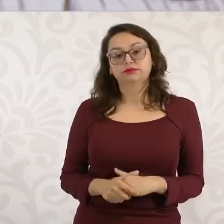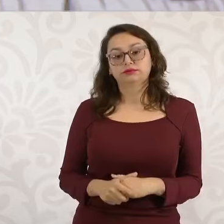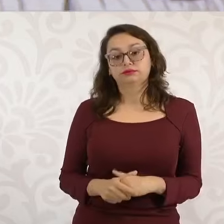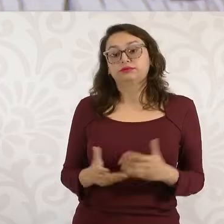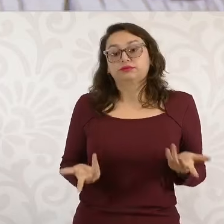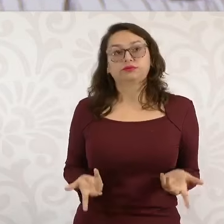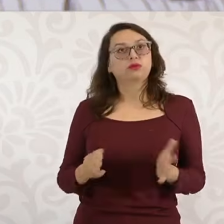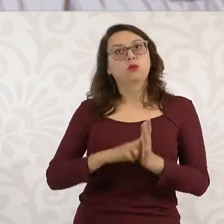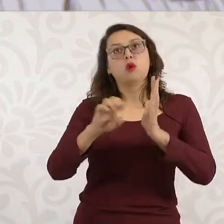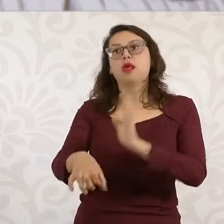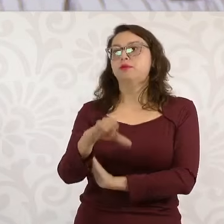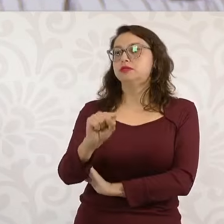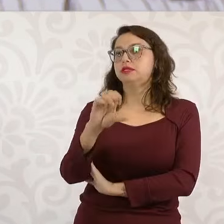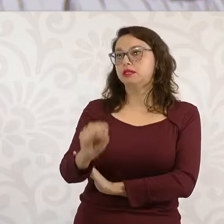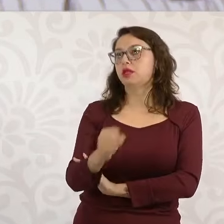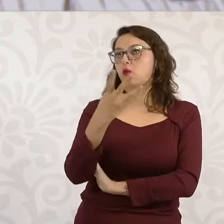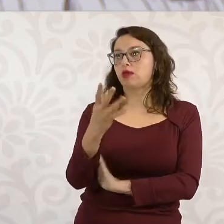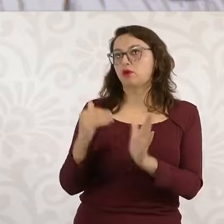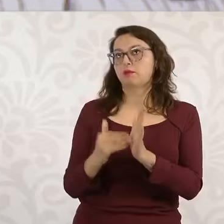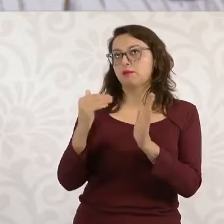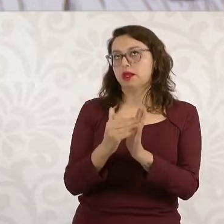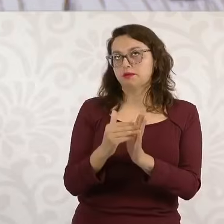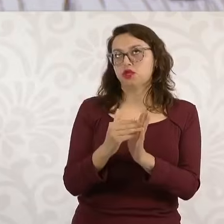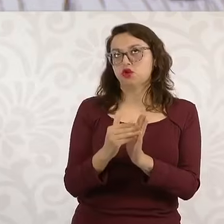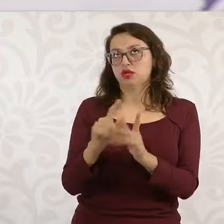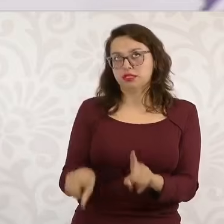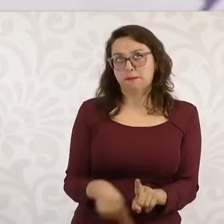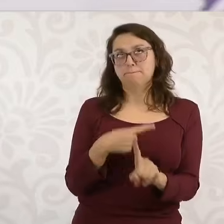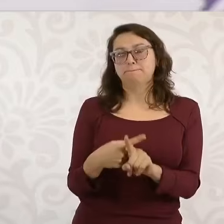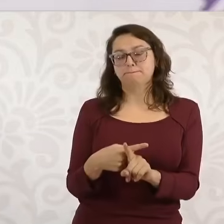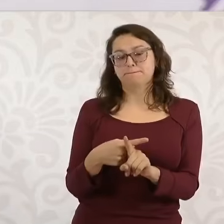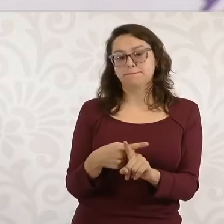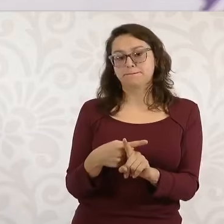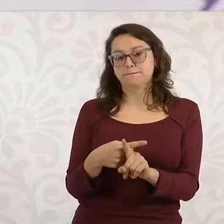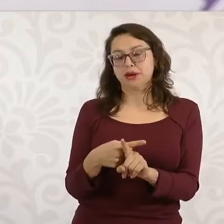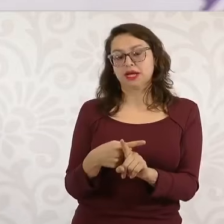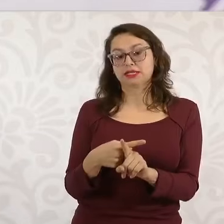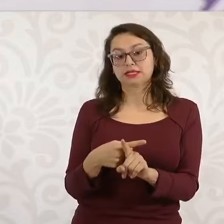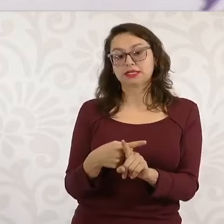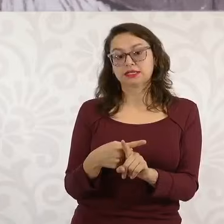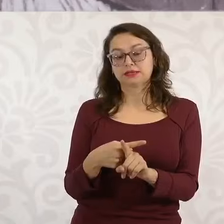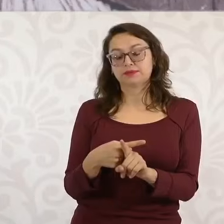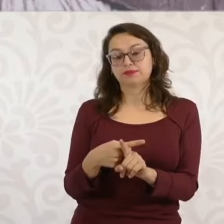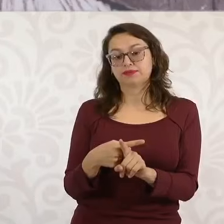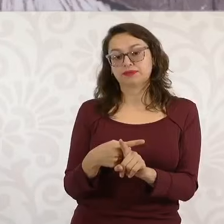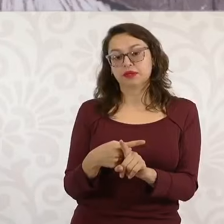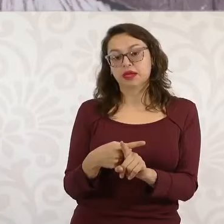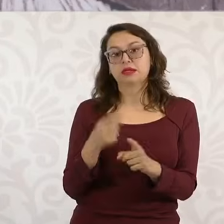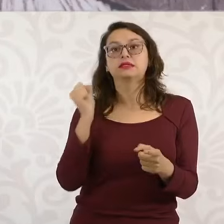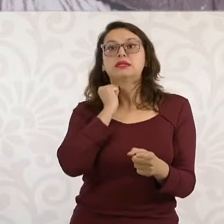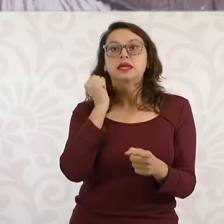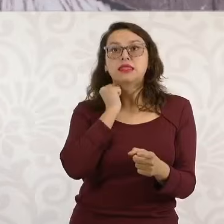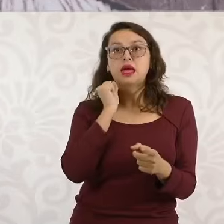Si son 64,000 millones más lo que, digamos, de más que tienen